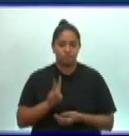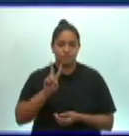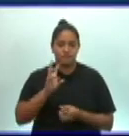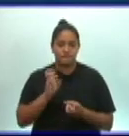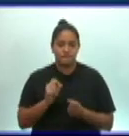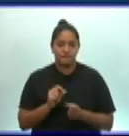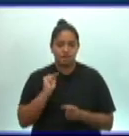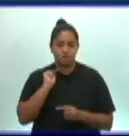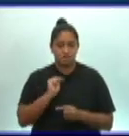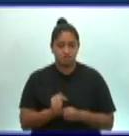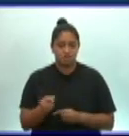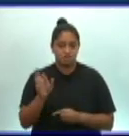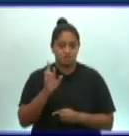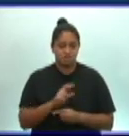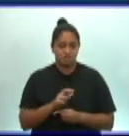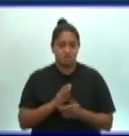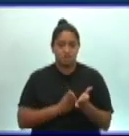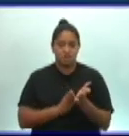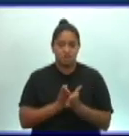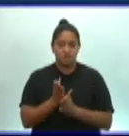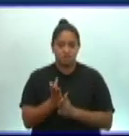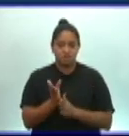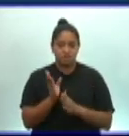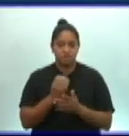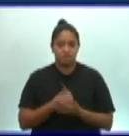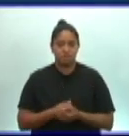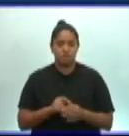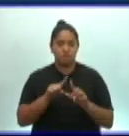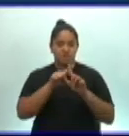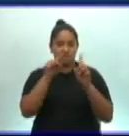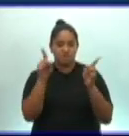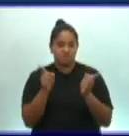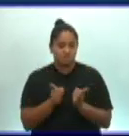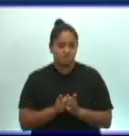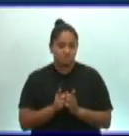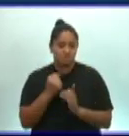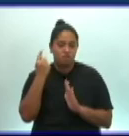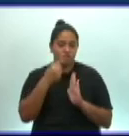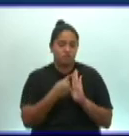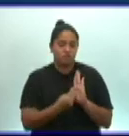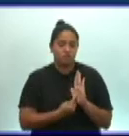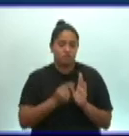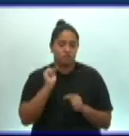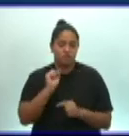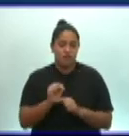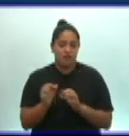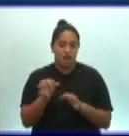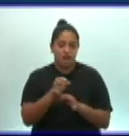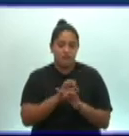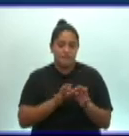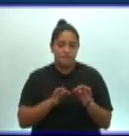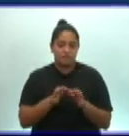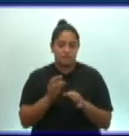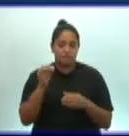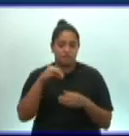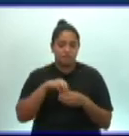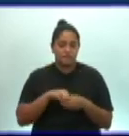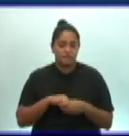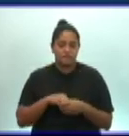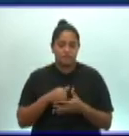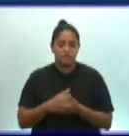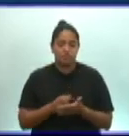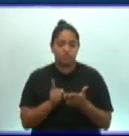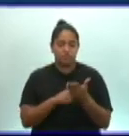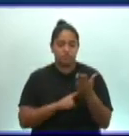radio de la trayectoria circular que describe la partícula dentro del campo. ¿Ven? Les dio